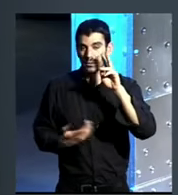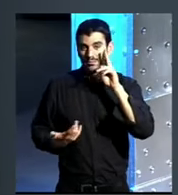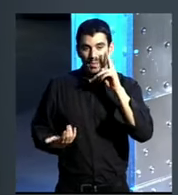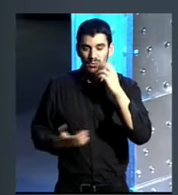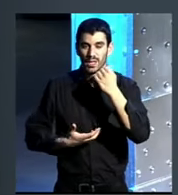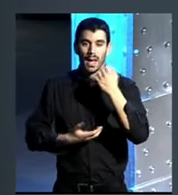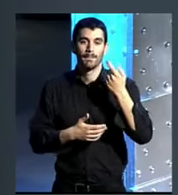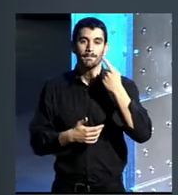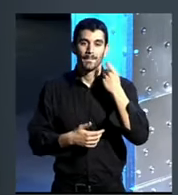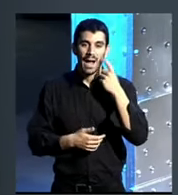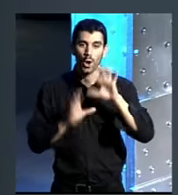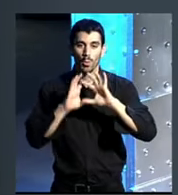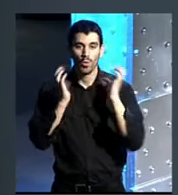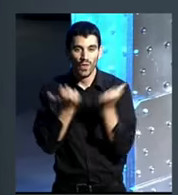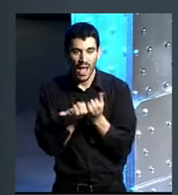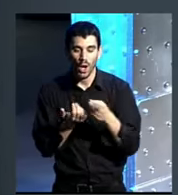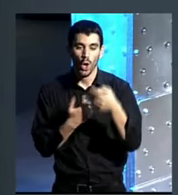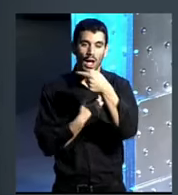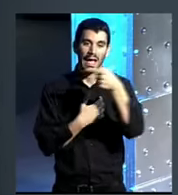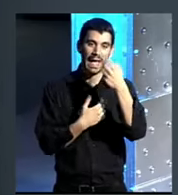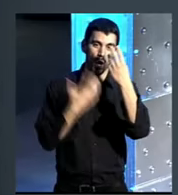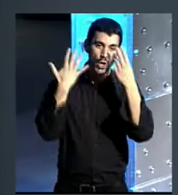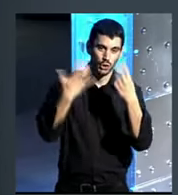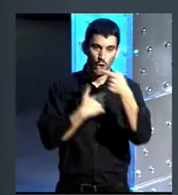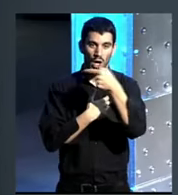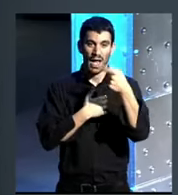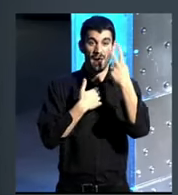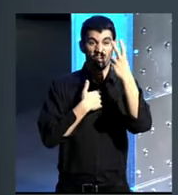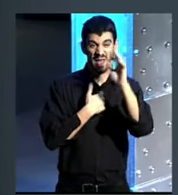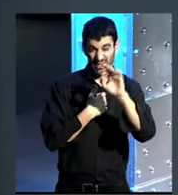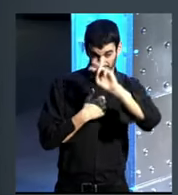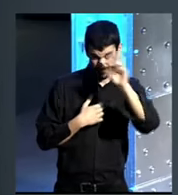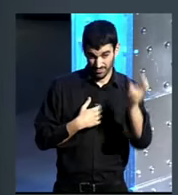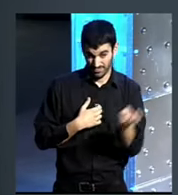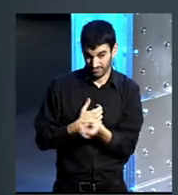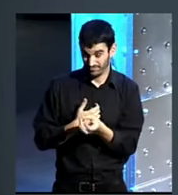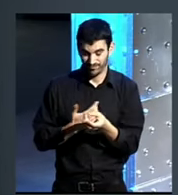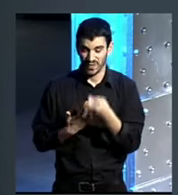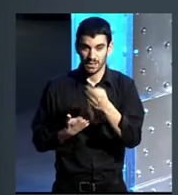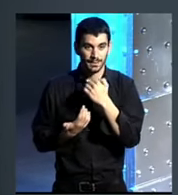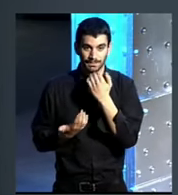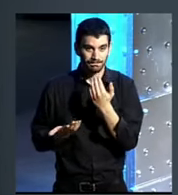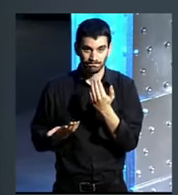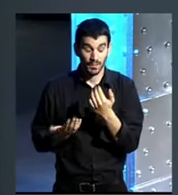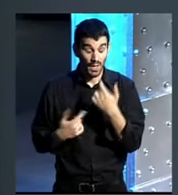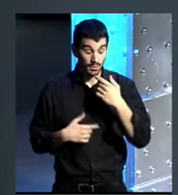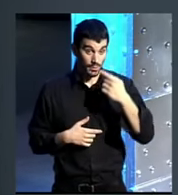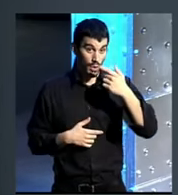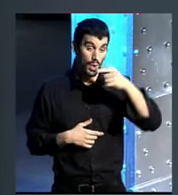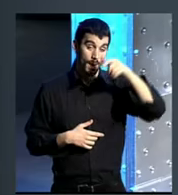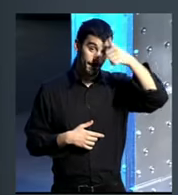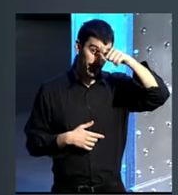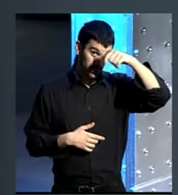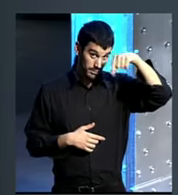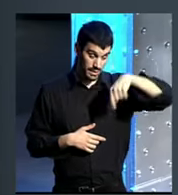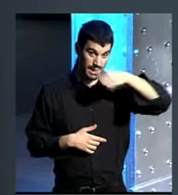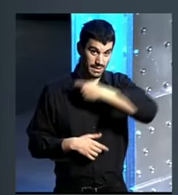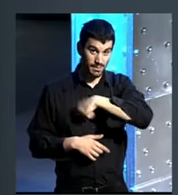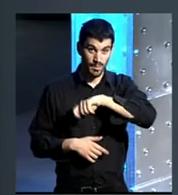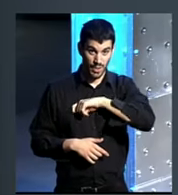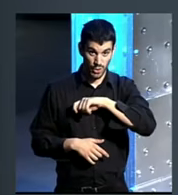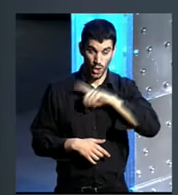el G20, etcétera, según el profesor Castells, que es un sociólogo español muy conocido